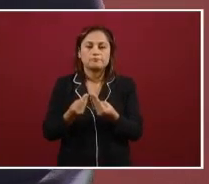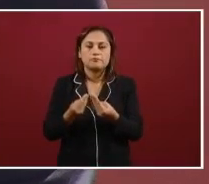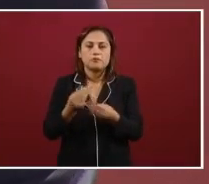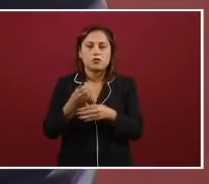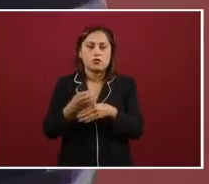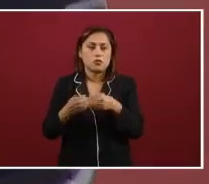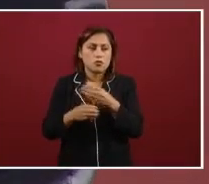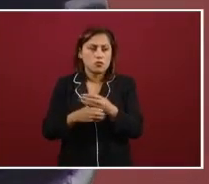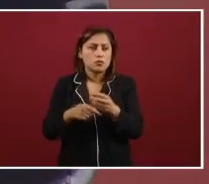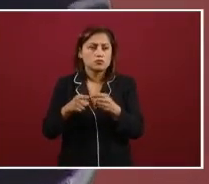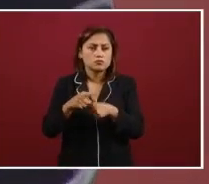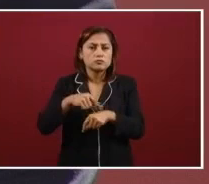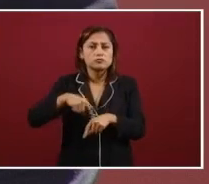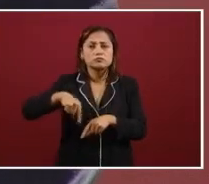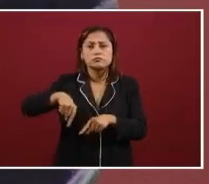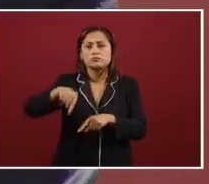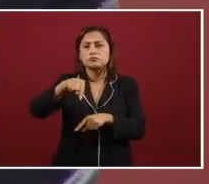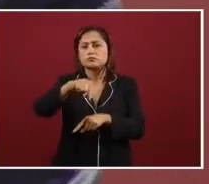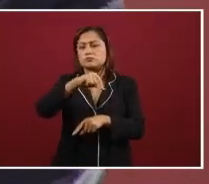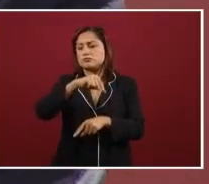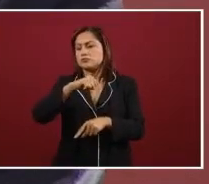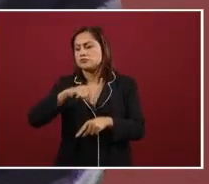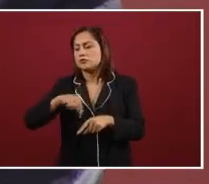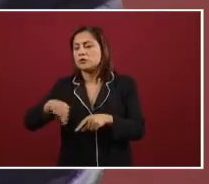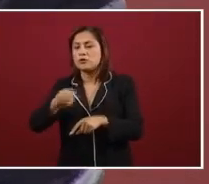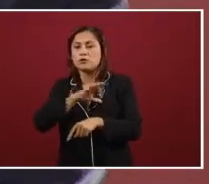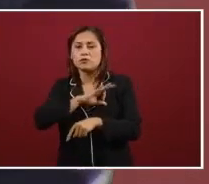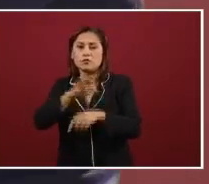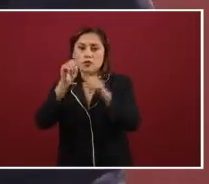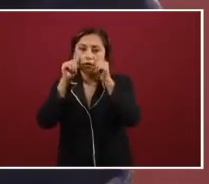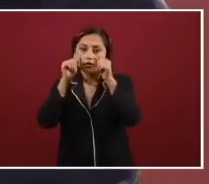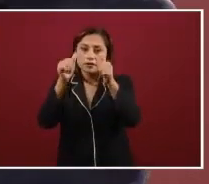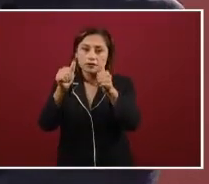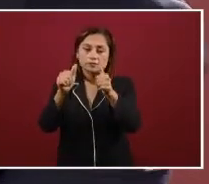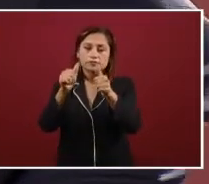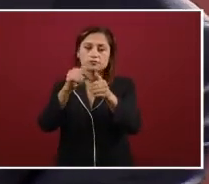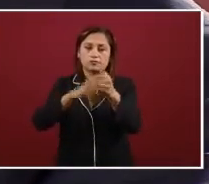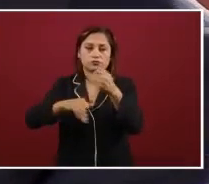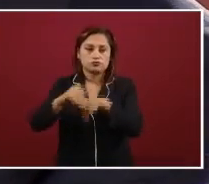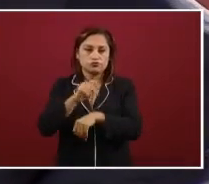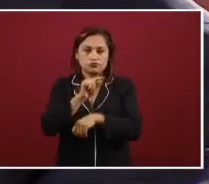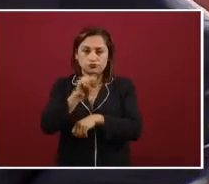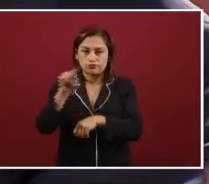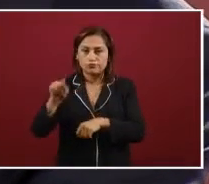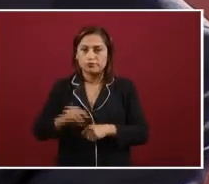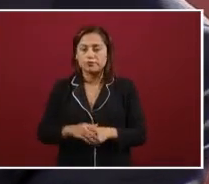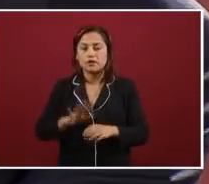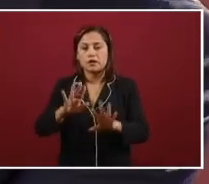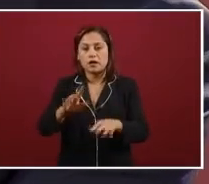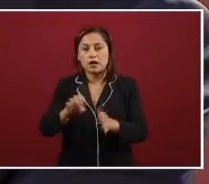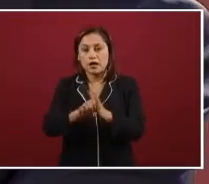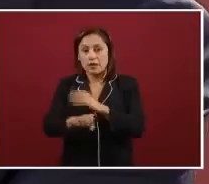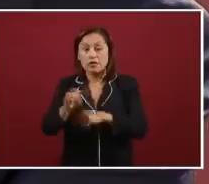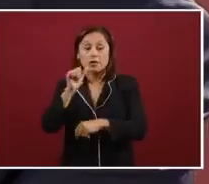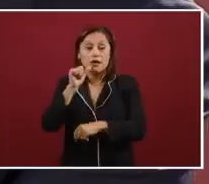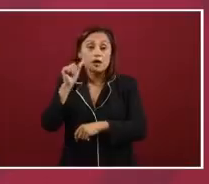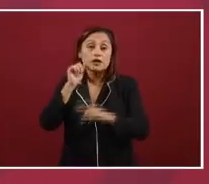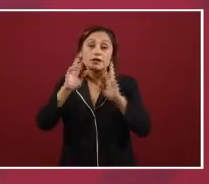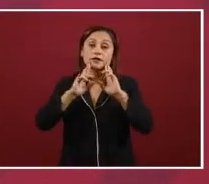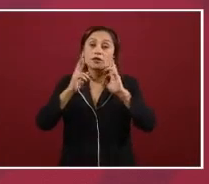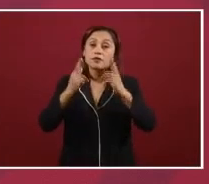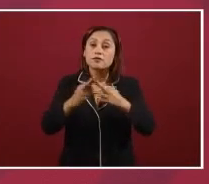elementos y cubrir todas las regiones. Ayer, por ejemplo, en la reunión con los empresarios de Michoacán, pues eso